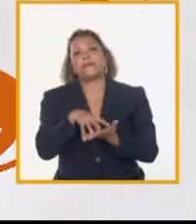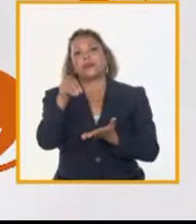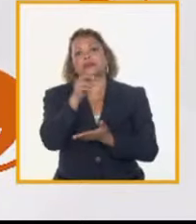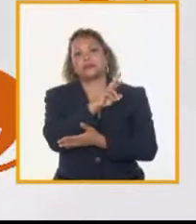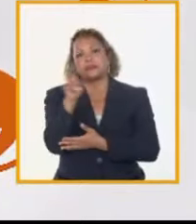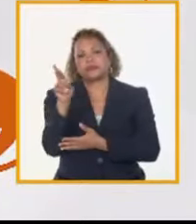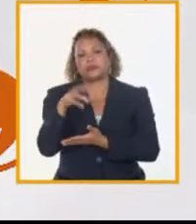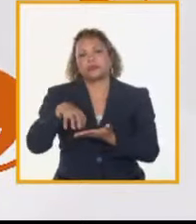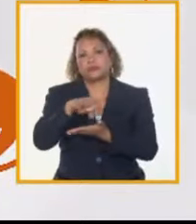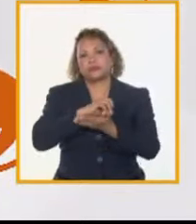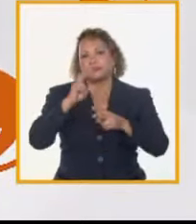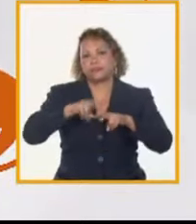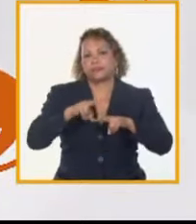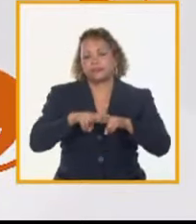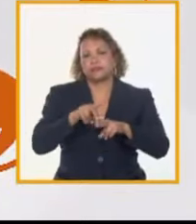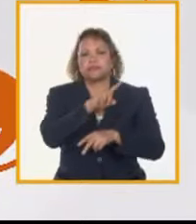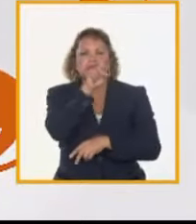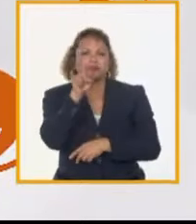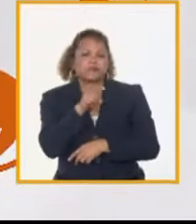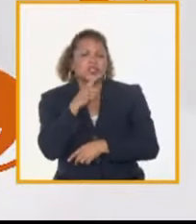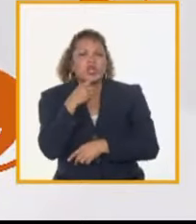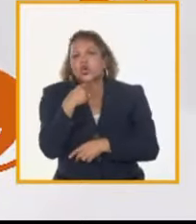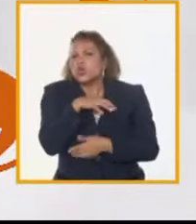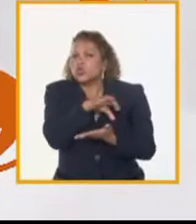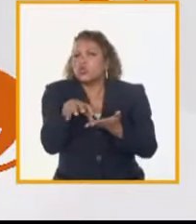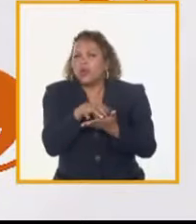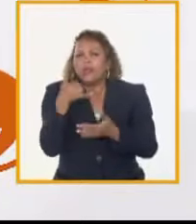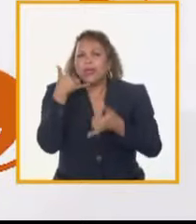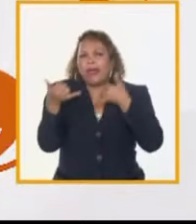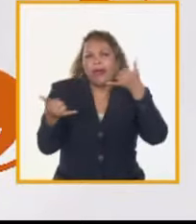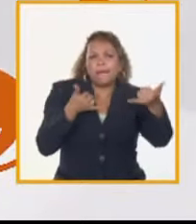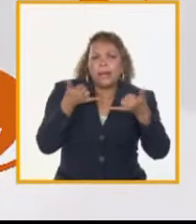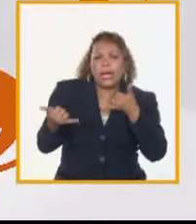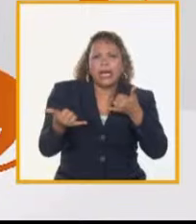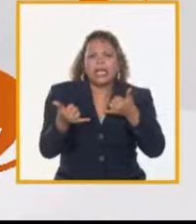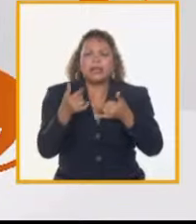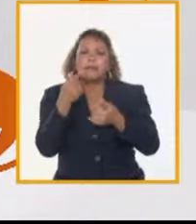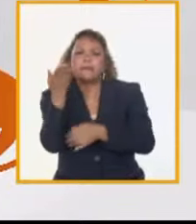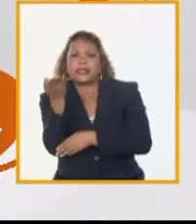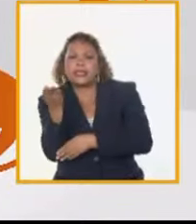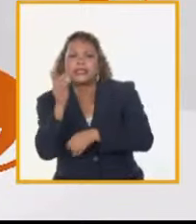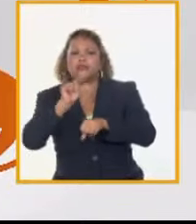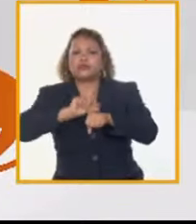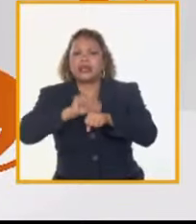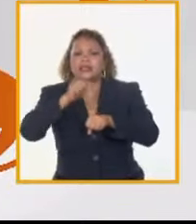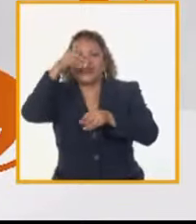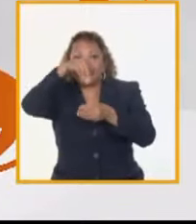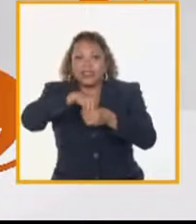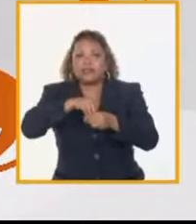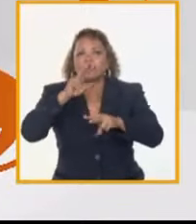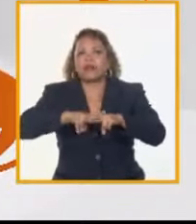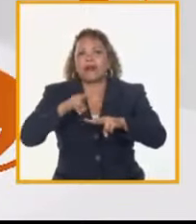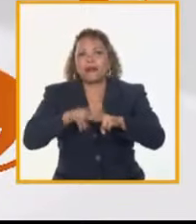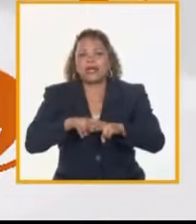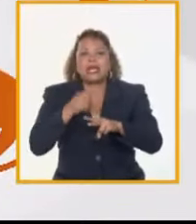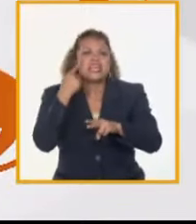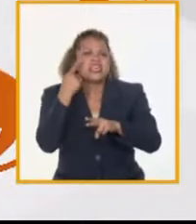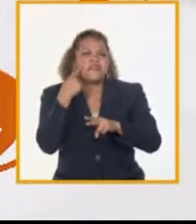La Habana. ¿Dónde podemos llamar para solicitar un taxi aquí en La Habana y saber el